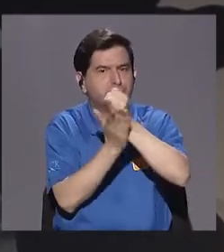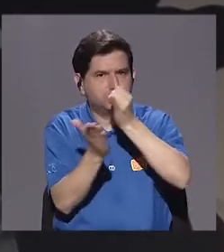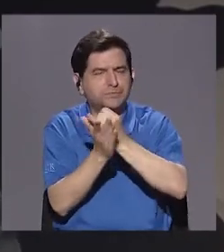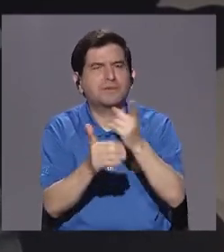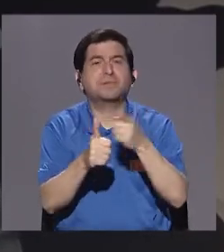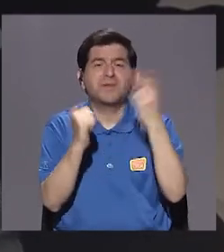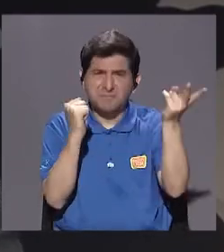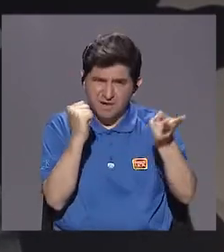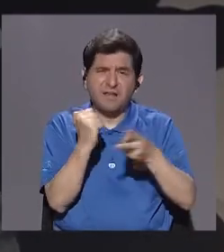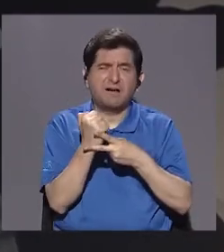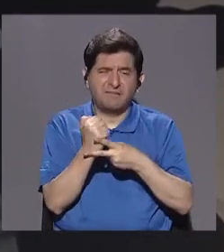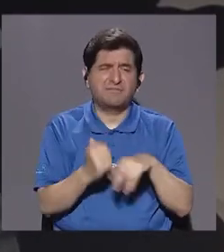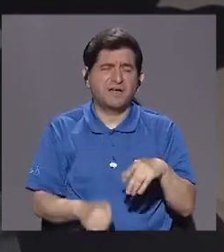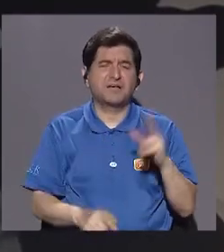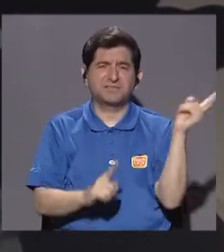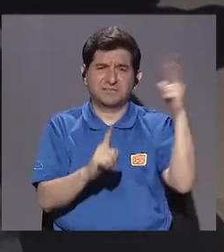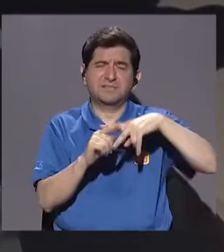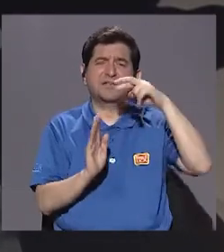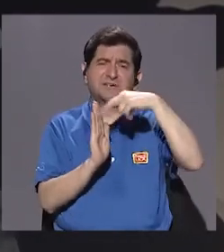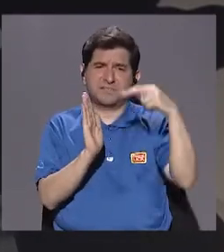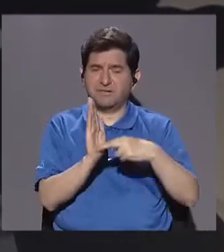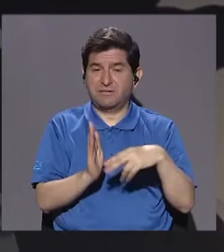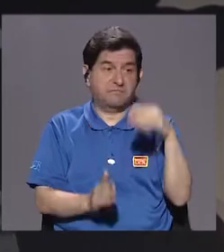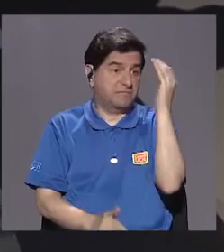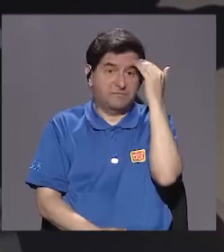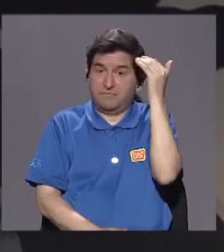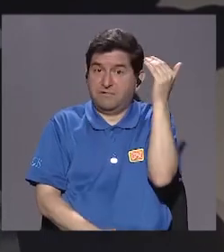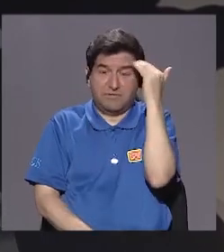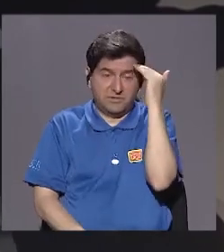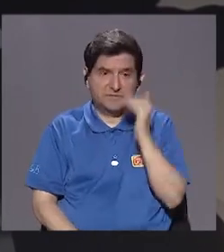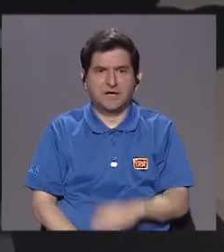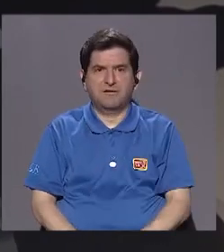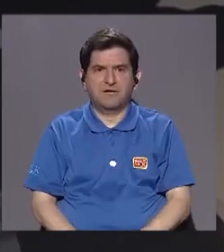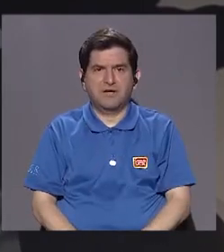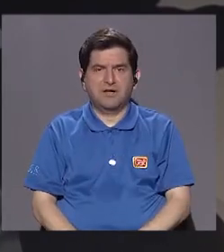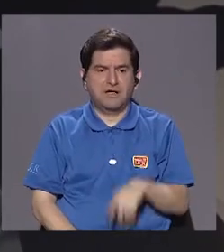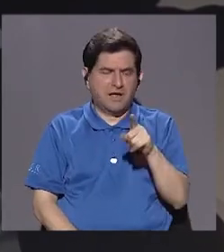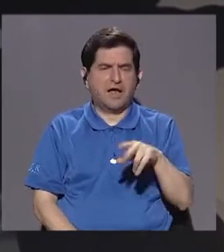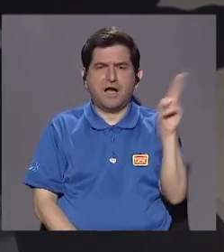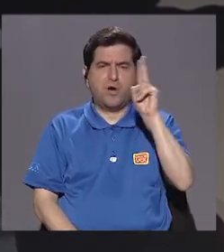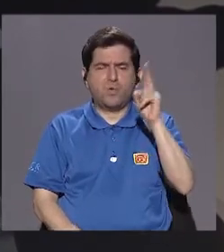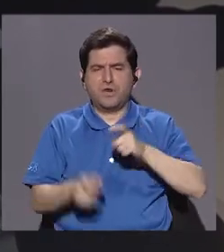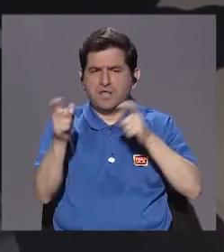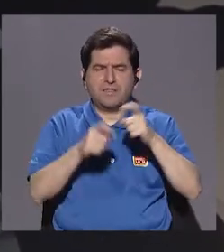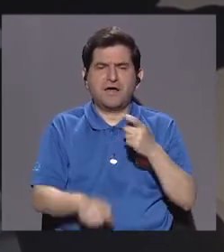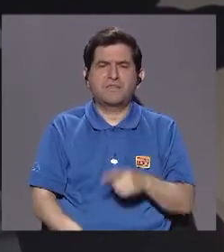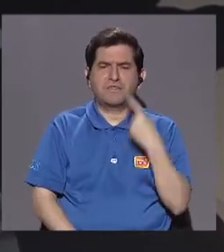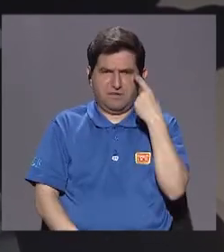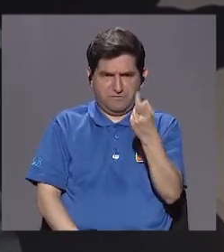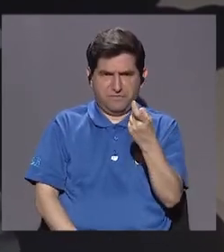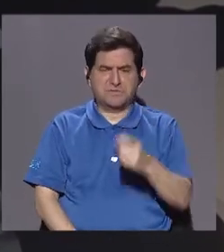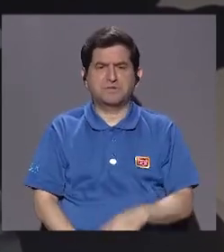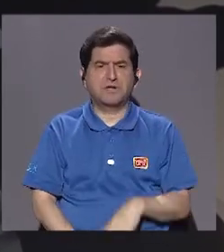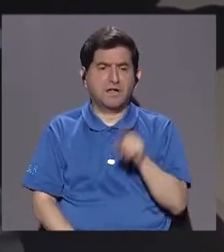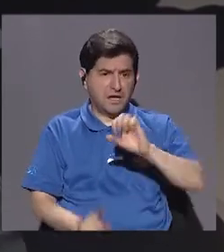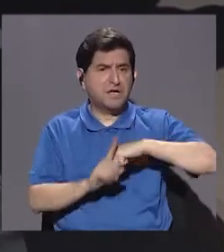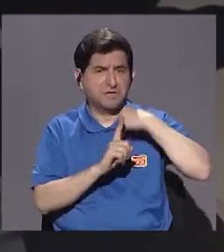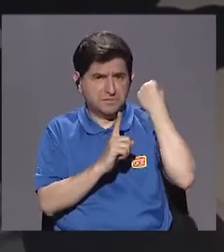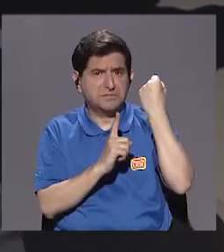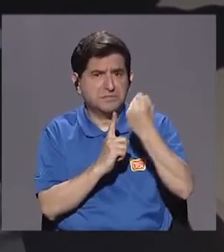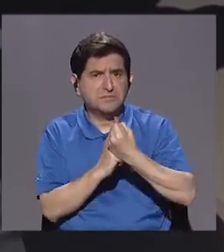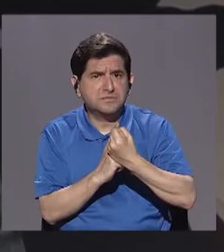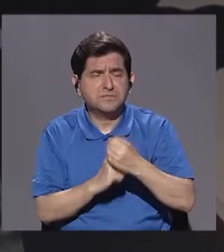era la primera vez es la primera vez que se aplicaban las reglas no sabíamos cómo iba a ser nuestra unidad de control y de fiscalización etcétera yo creo que eso ha venido